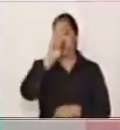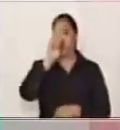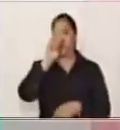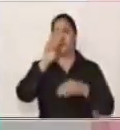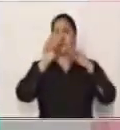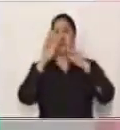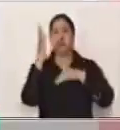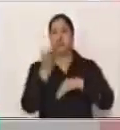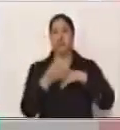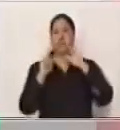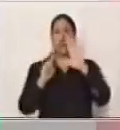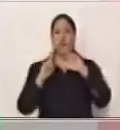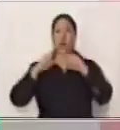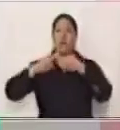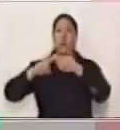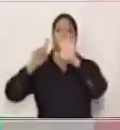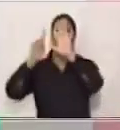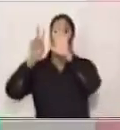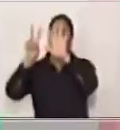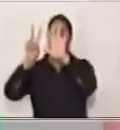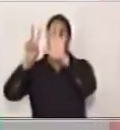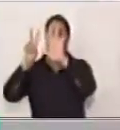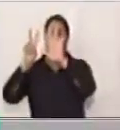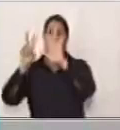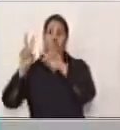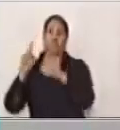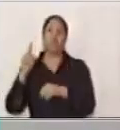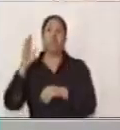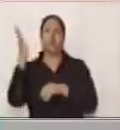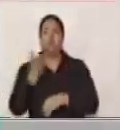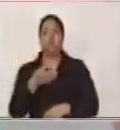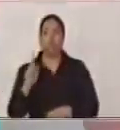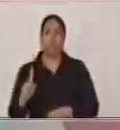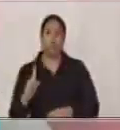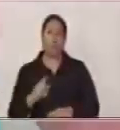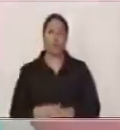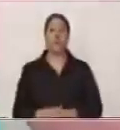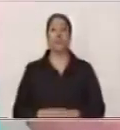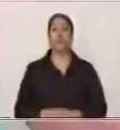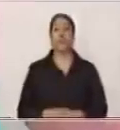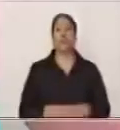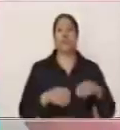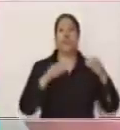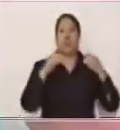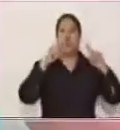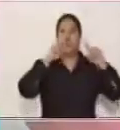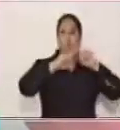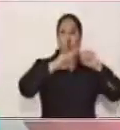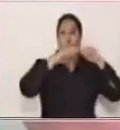Y lo vamos a multiplicar de forma lineal. Decimos que 3 por 7,